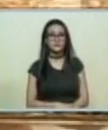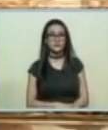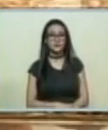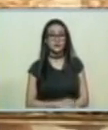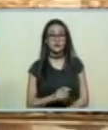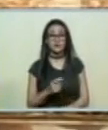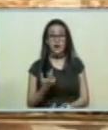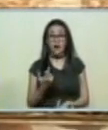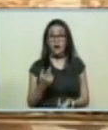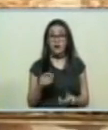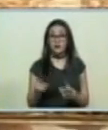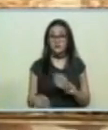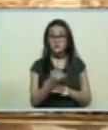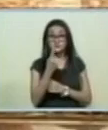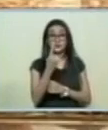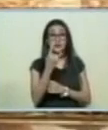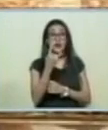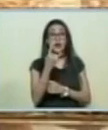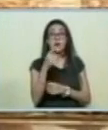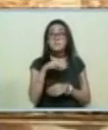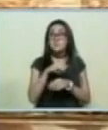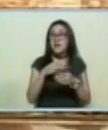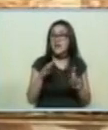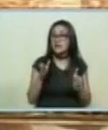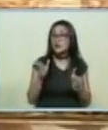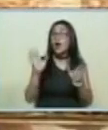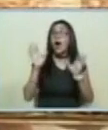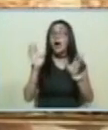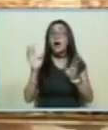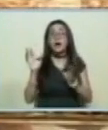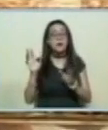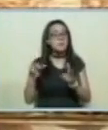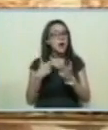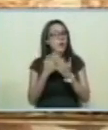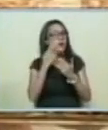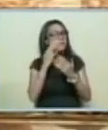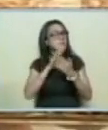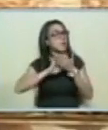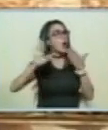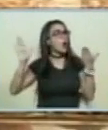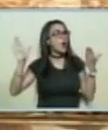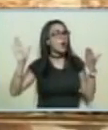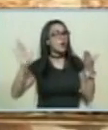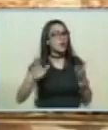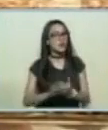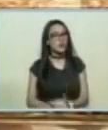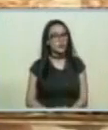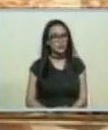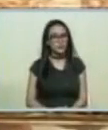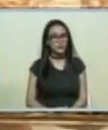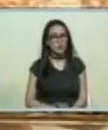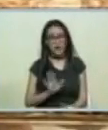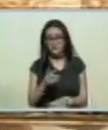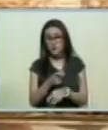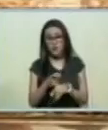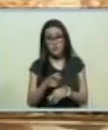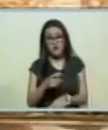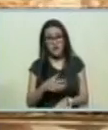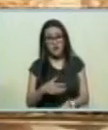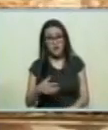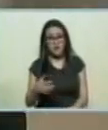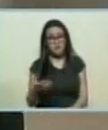cuando aparecía por allá alguien, un ministro, y más nunca le veían la cara. Así gobierna la